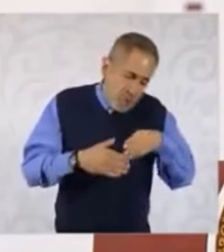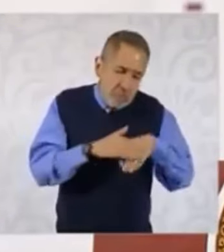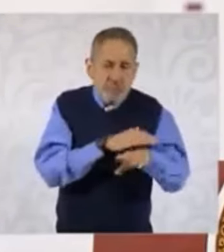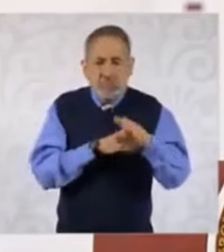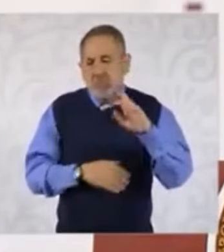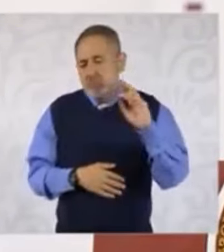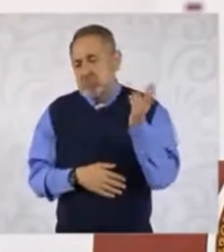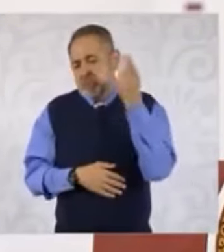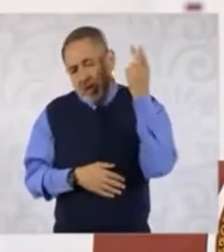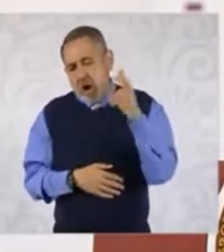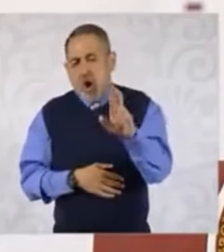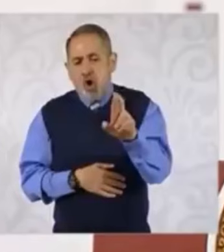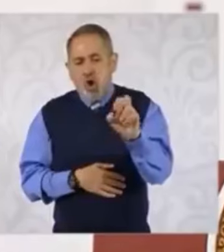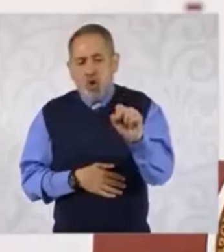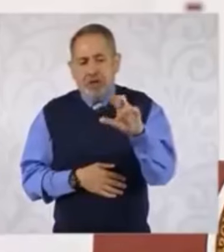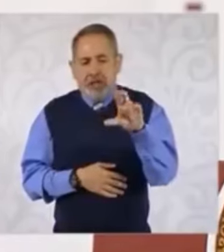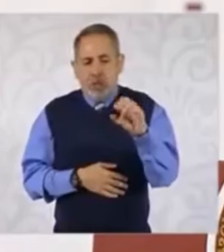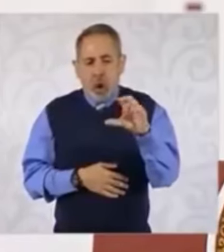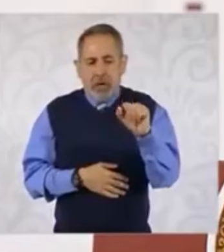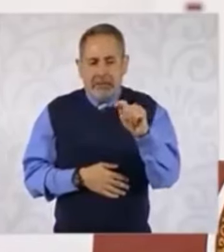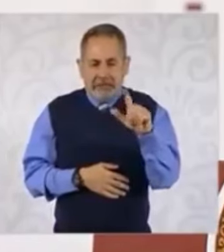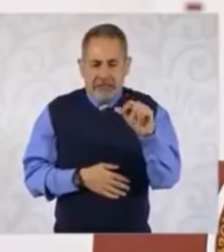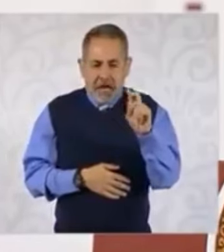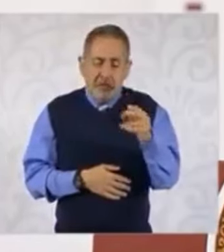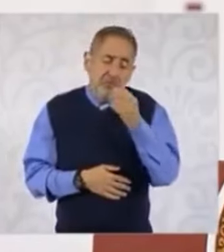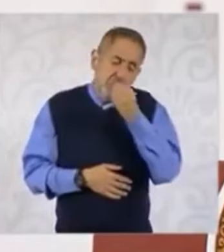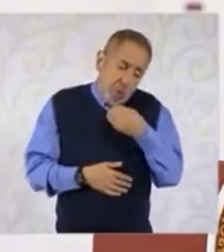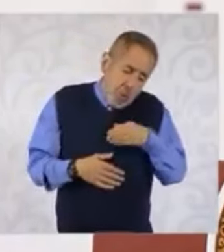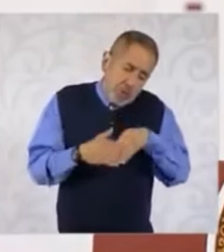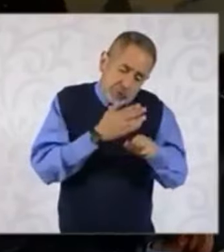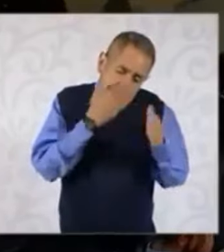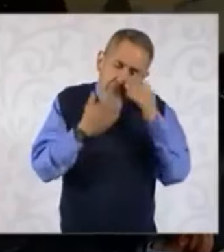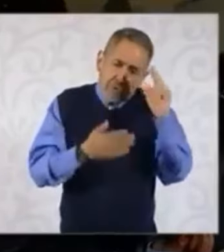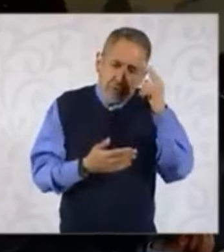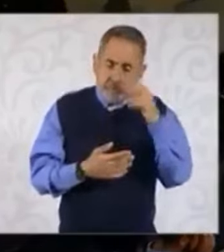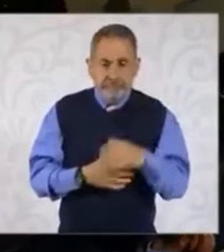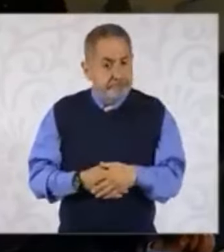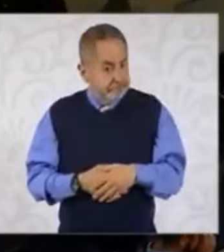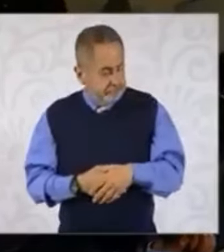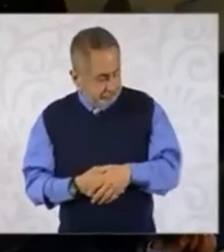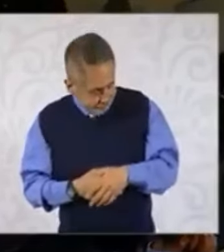Castellanos. Hoy, ¿qué porcentaje, Alma? Cerca